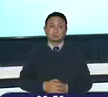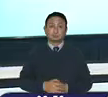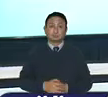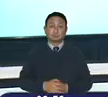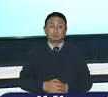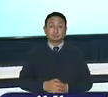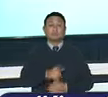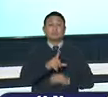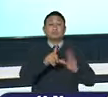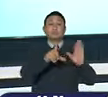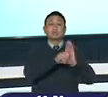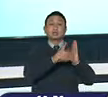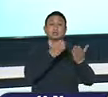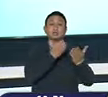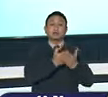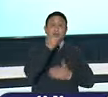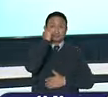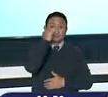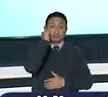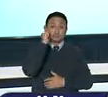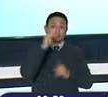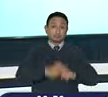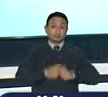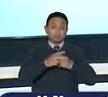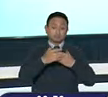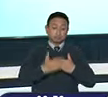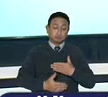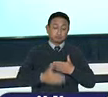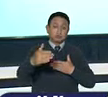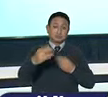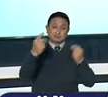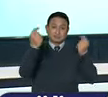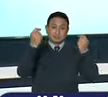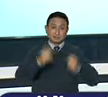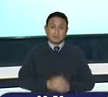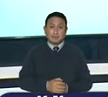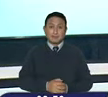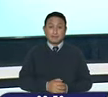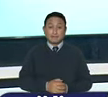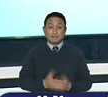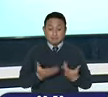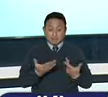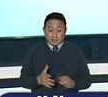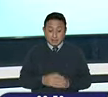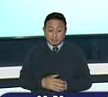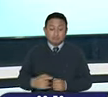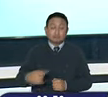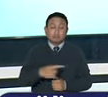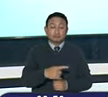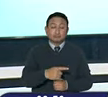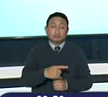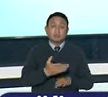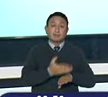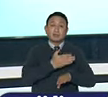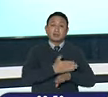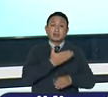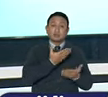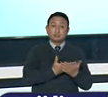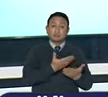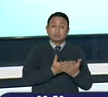La Ley de Economía Violeta entrará en vigencia de manera inmediata, tras resolverse las objeciones presentadas